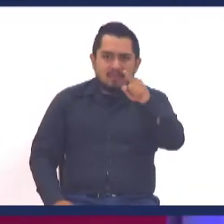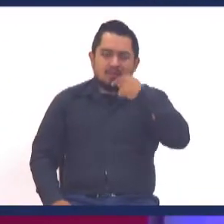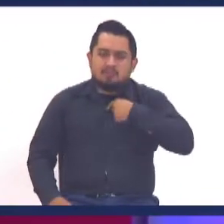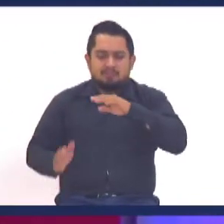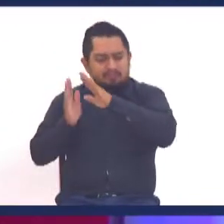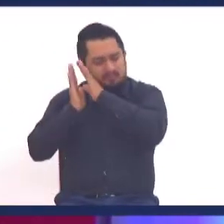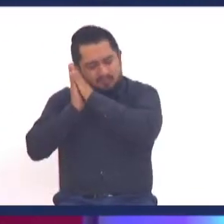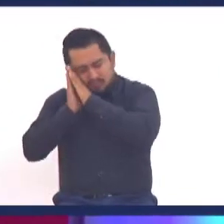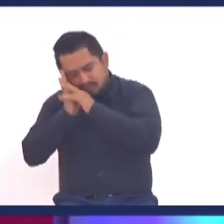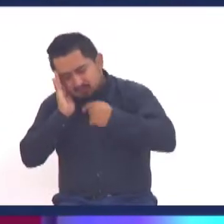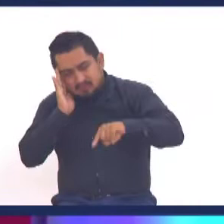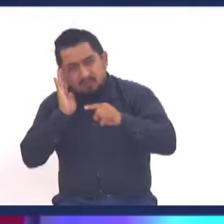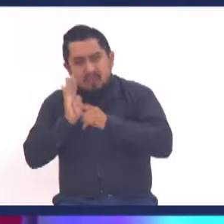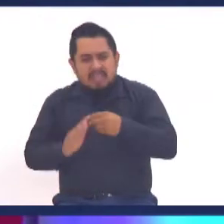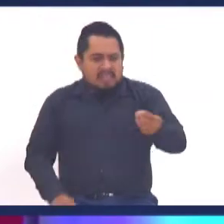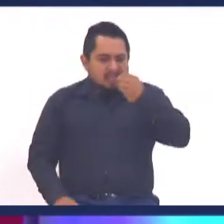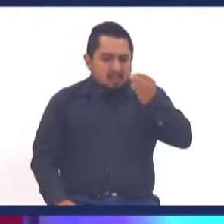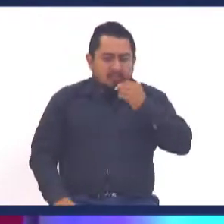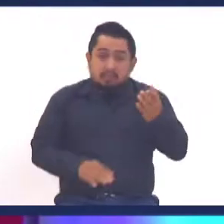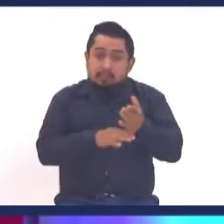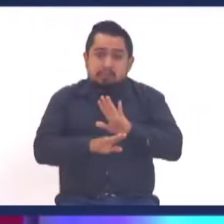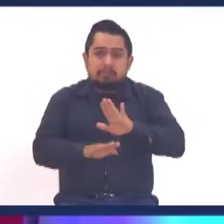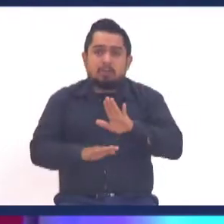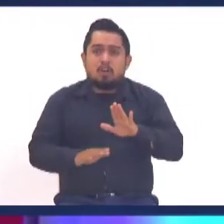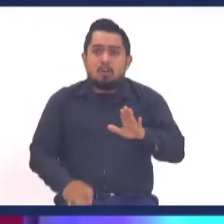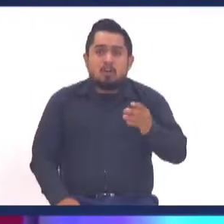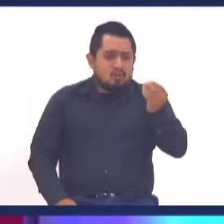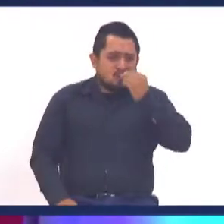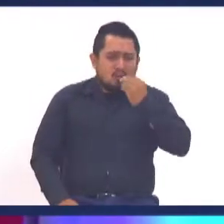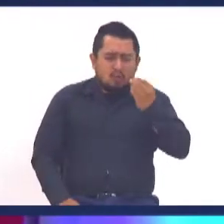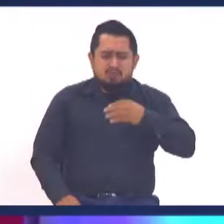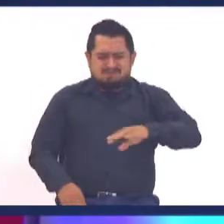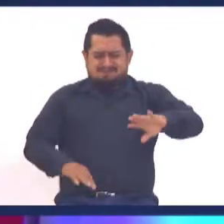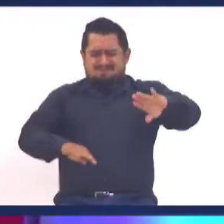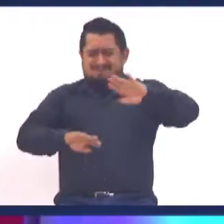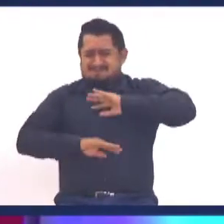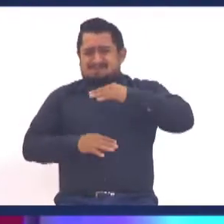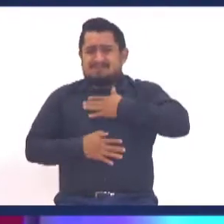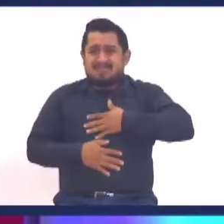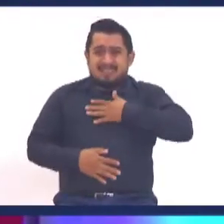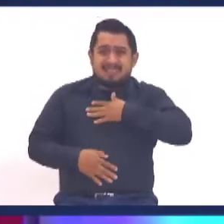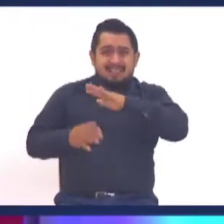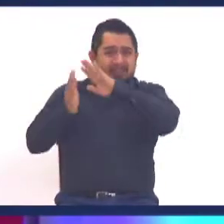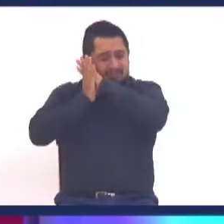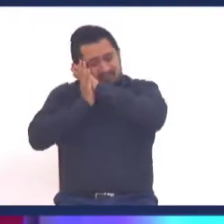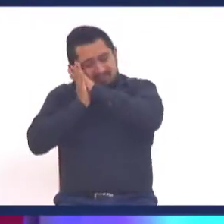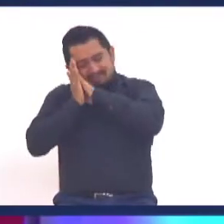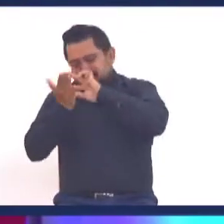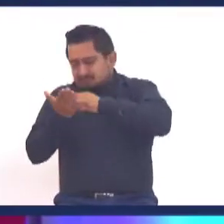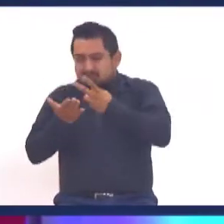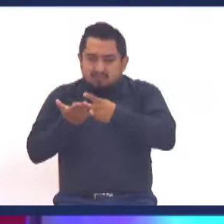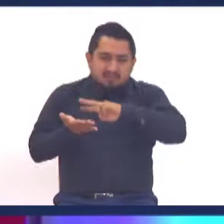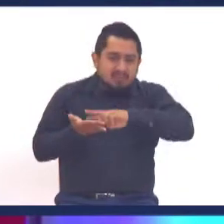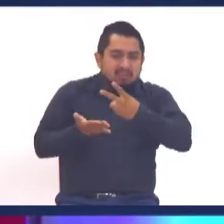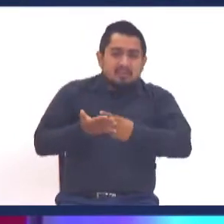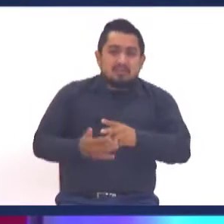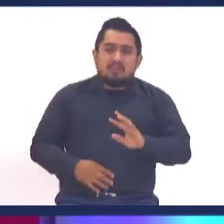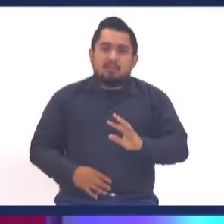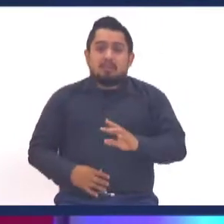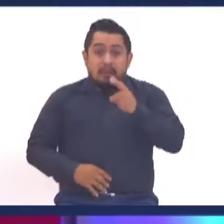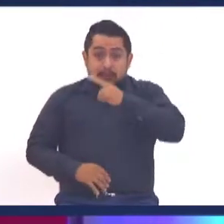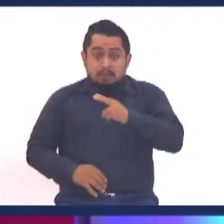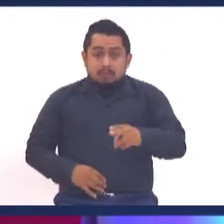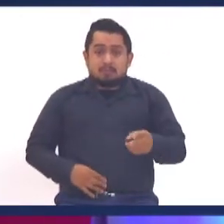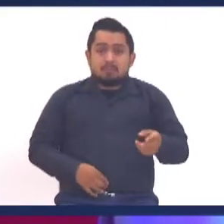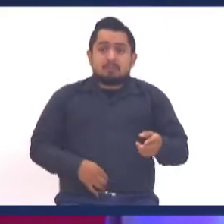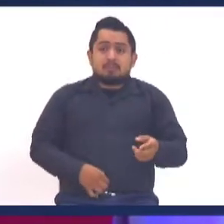bien prefiere no pegarse una gran comida está porque se pega la gran comida está puede pues no dormir bien en el caso del evangelio de